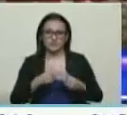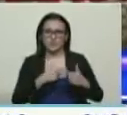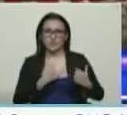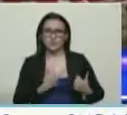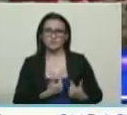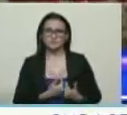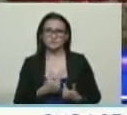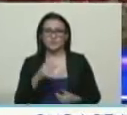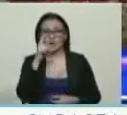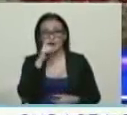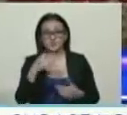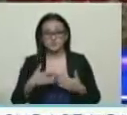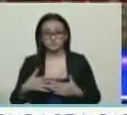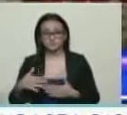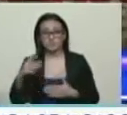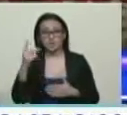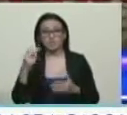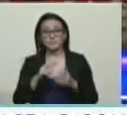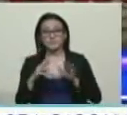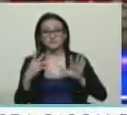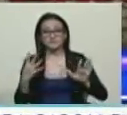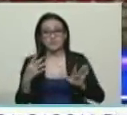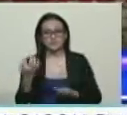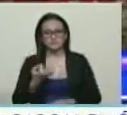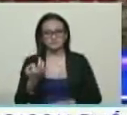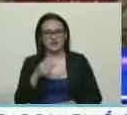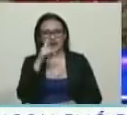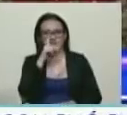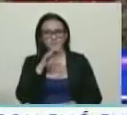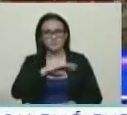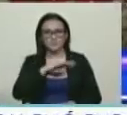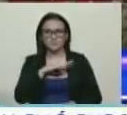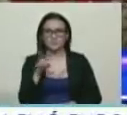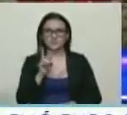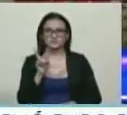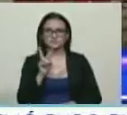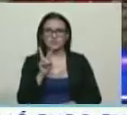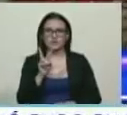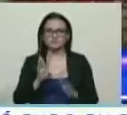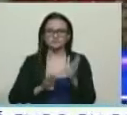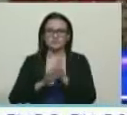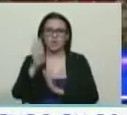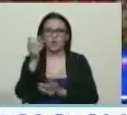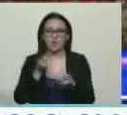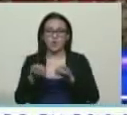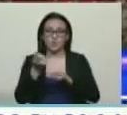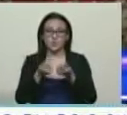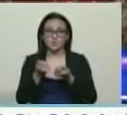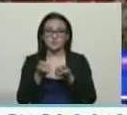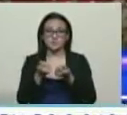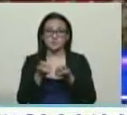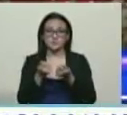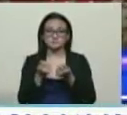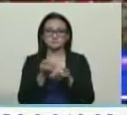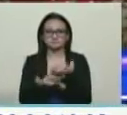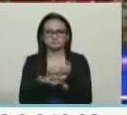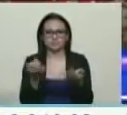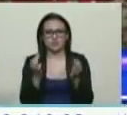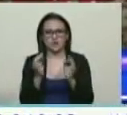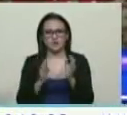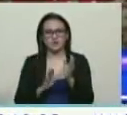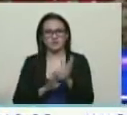año 2019 va a ser el año de Venezuela, el año del despegue económico y del crecimiento hacia la prosperidad